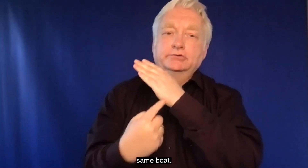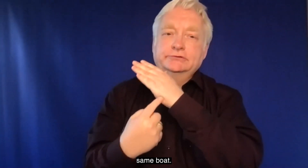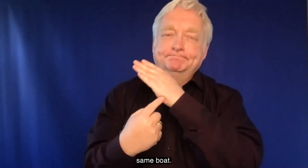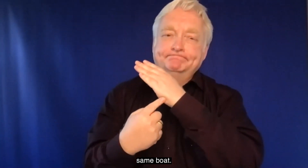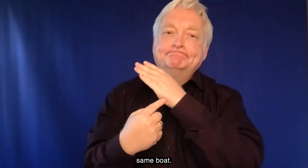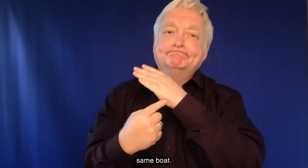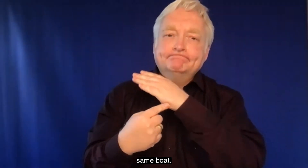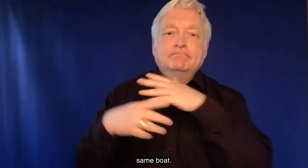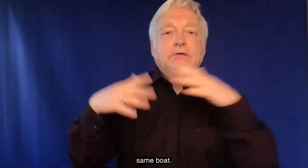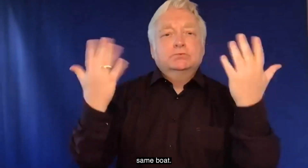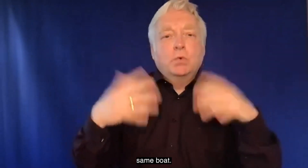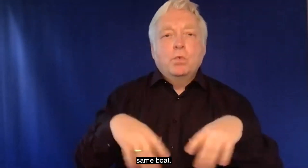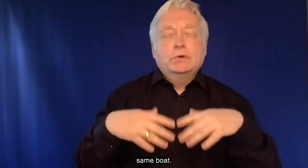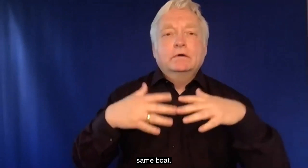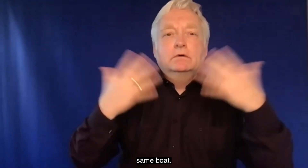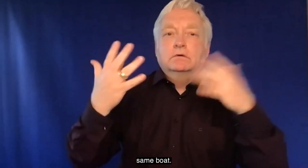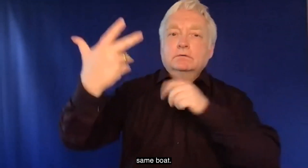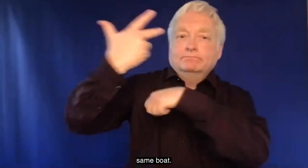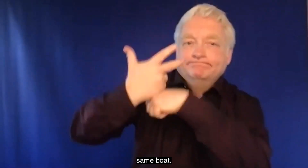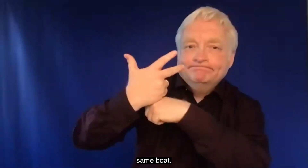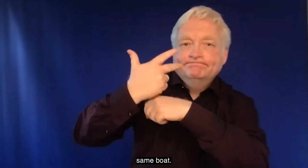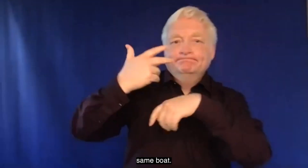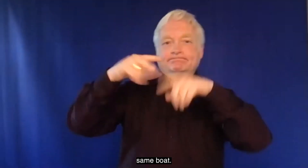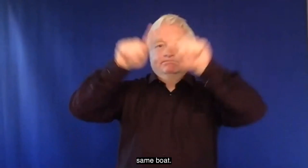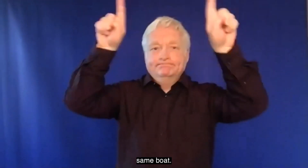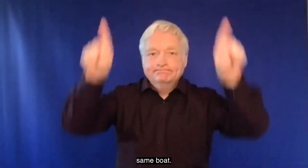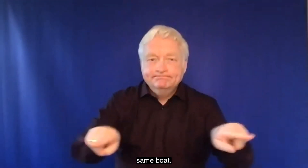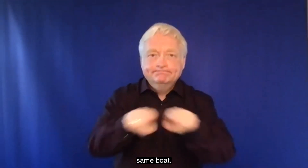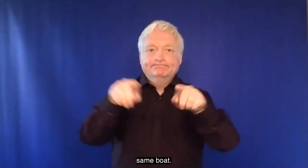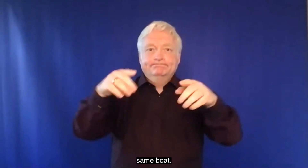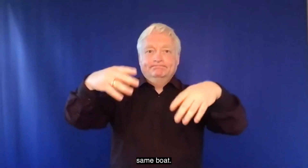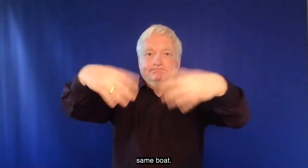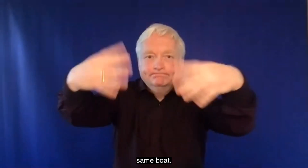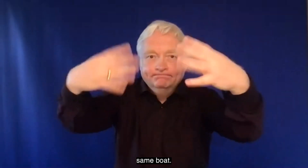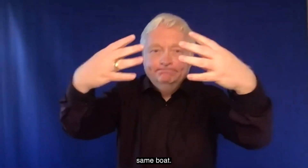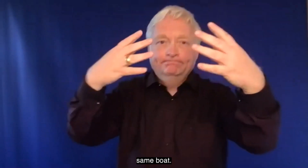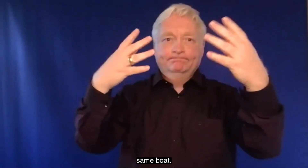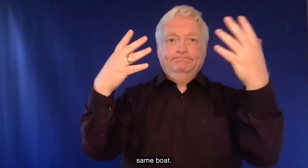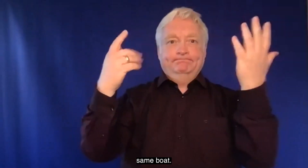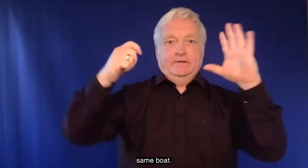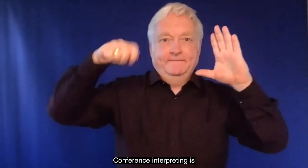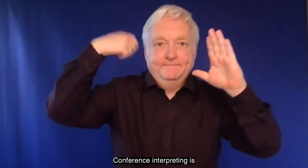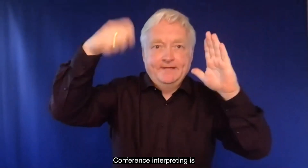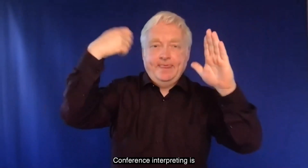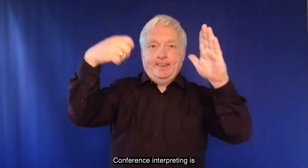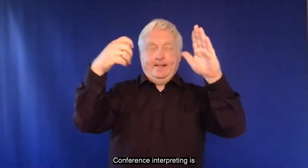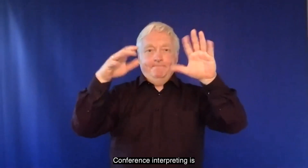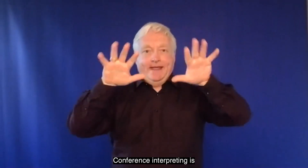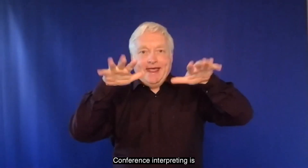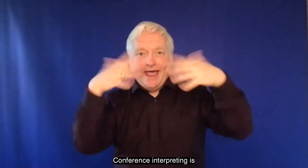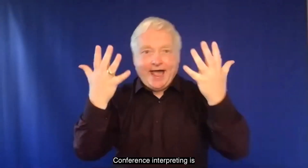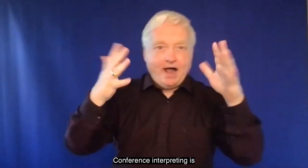conferencias está atravesada totalmente por los recursos tecnológicos. hablamos de trabajar